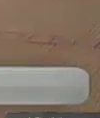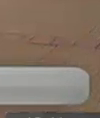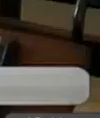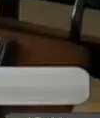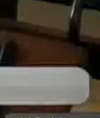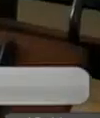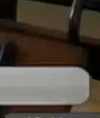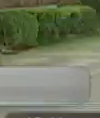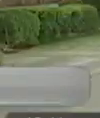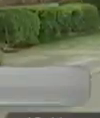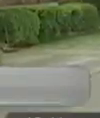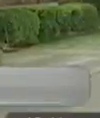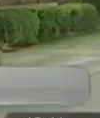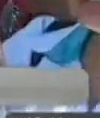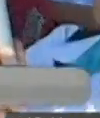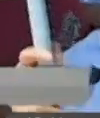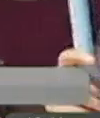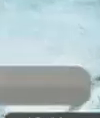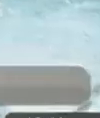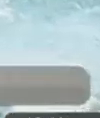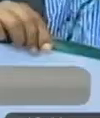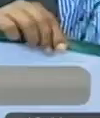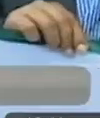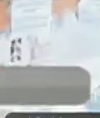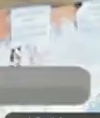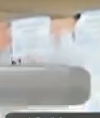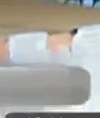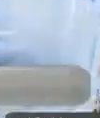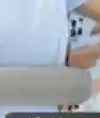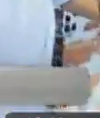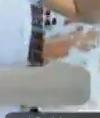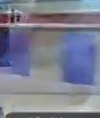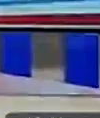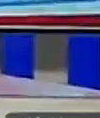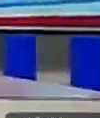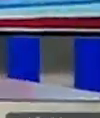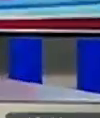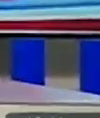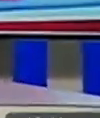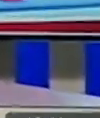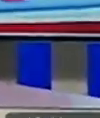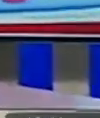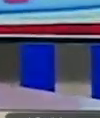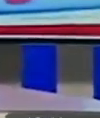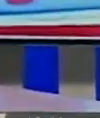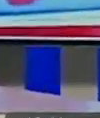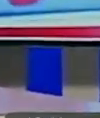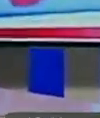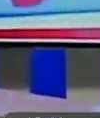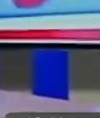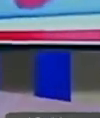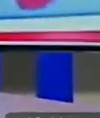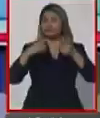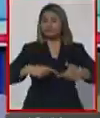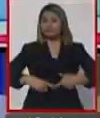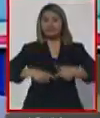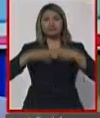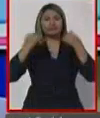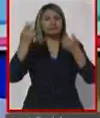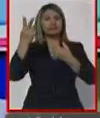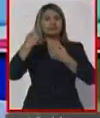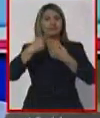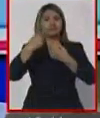Mm. Más de 3.000 maestros suspendieron clases hoy